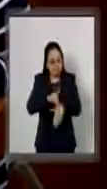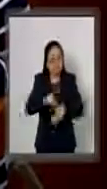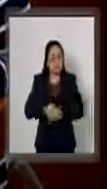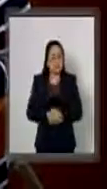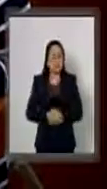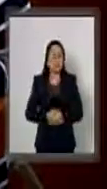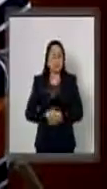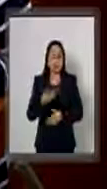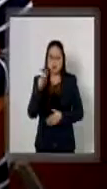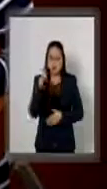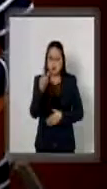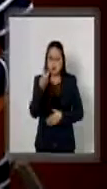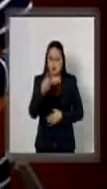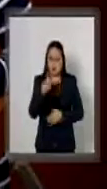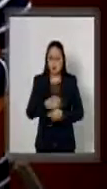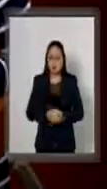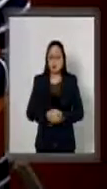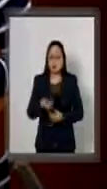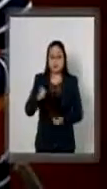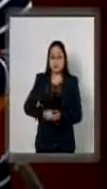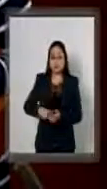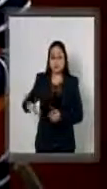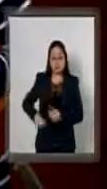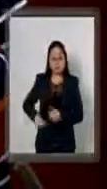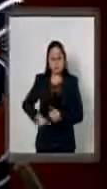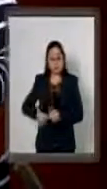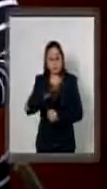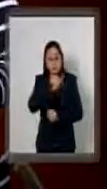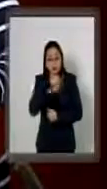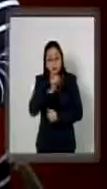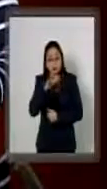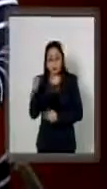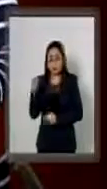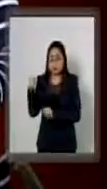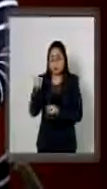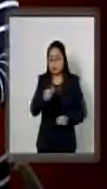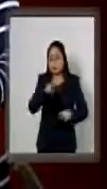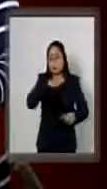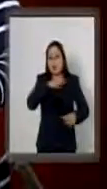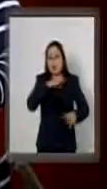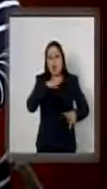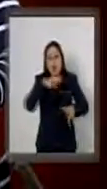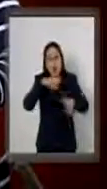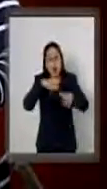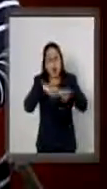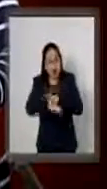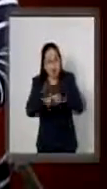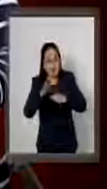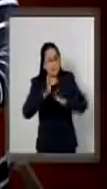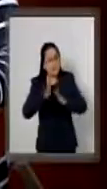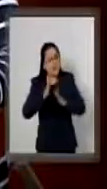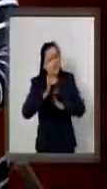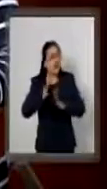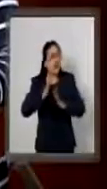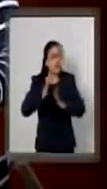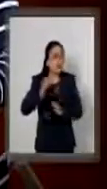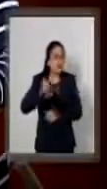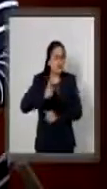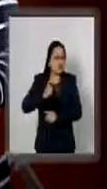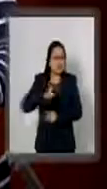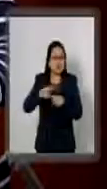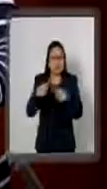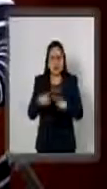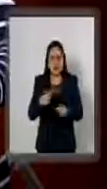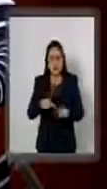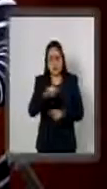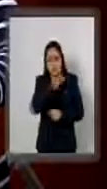Entonces, el Estado puede usar la fuerza, pero no puede hacerlo de ninguna manera, de cualquier